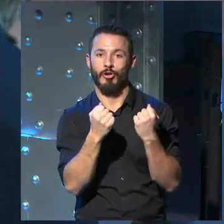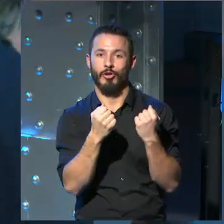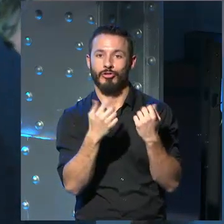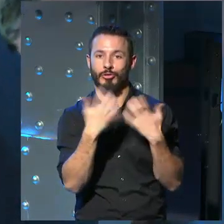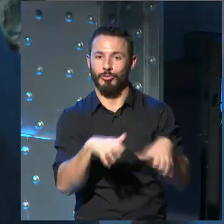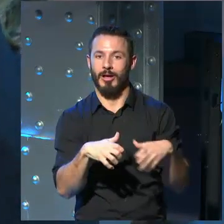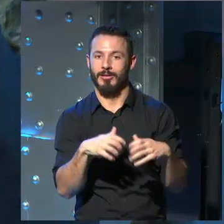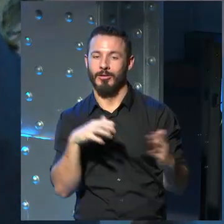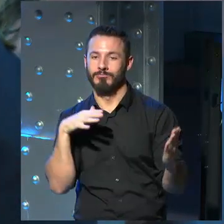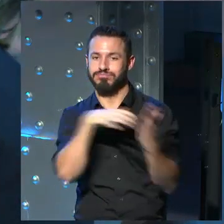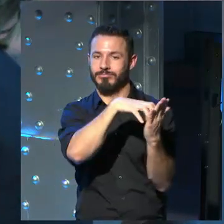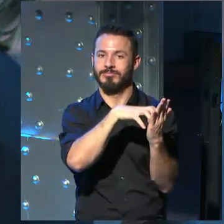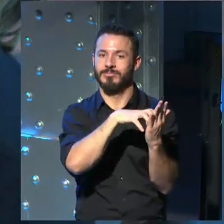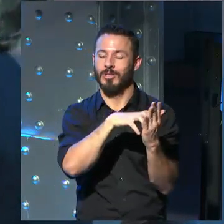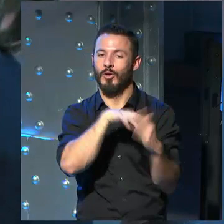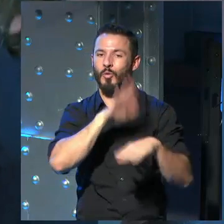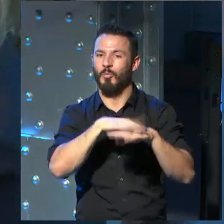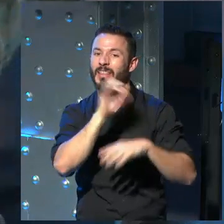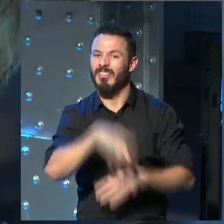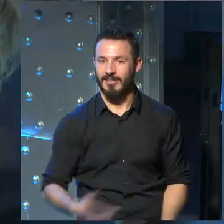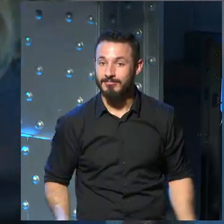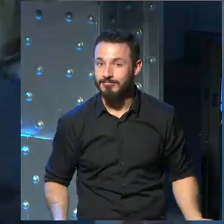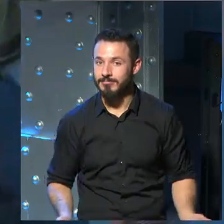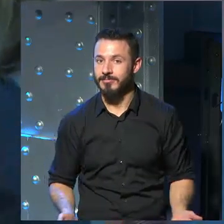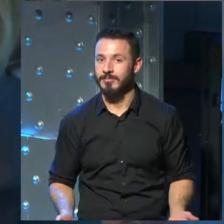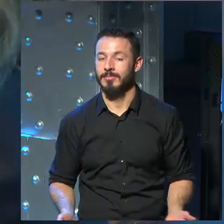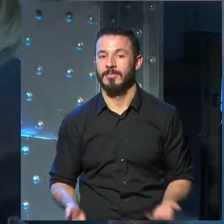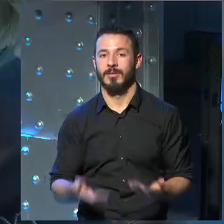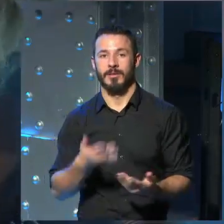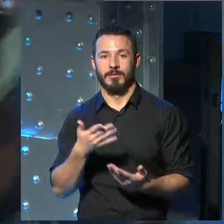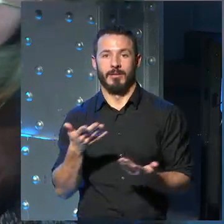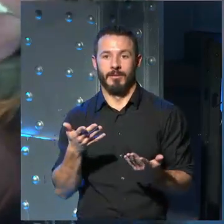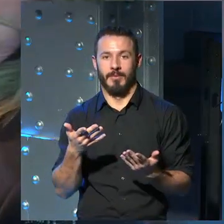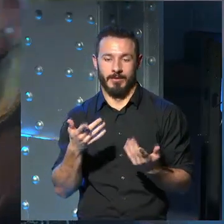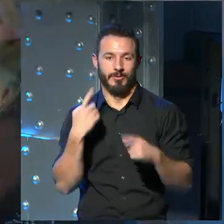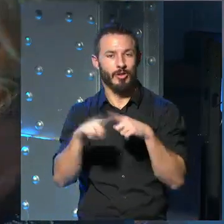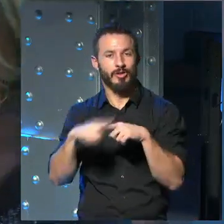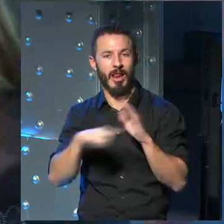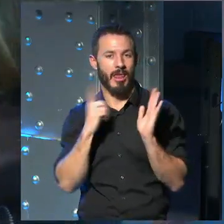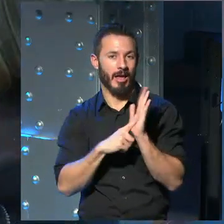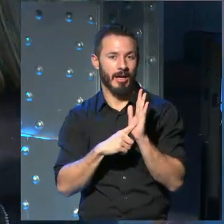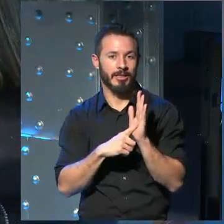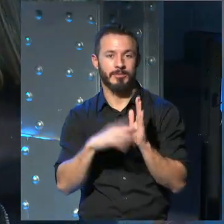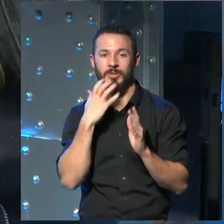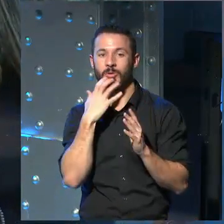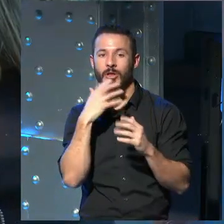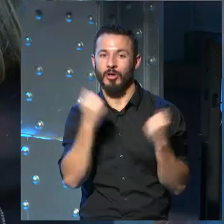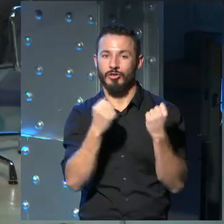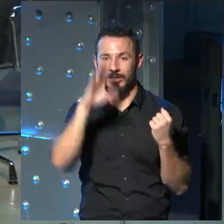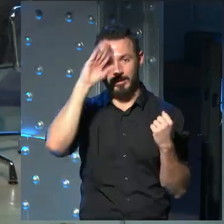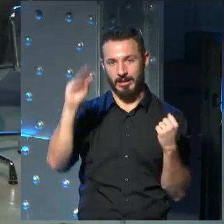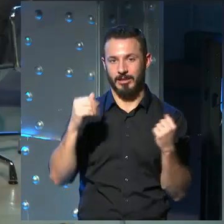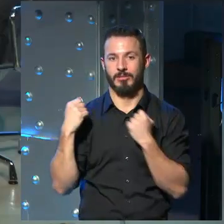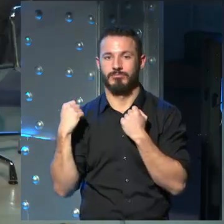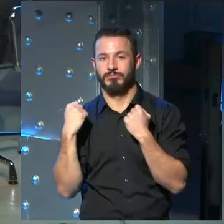al final, digamos que hay una serie de temas del ecosistema alrededor por ejemplo, del coche conectado, que